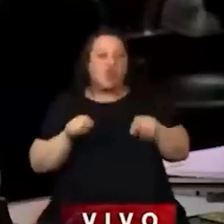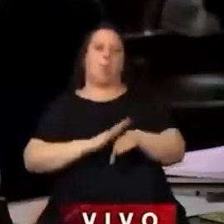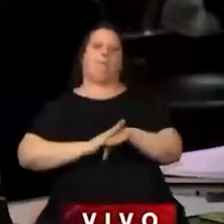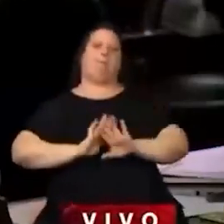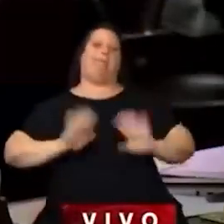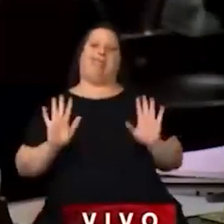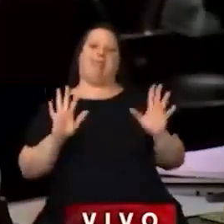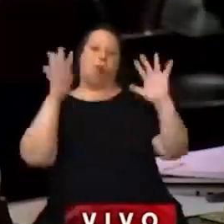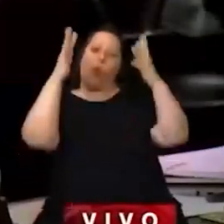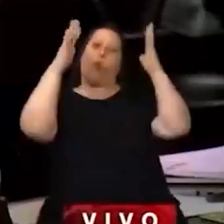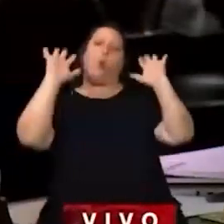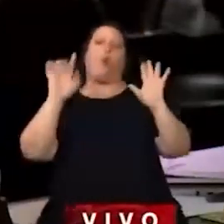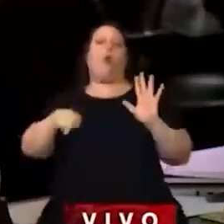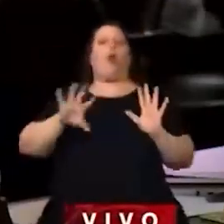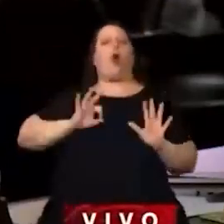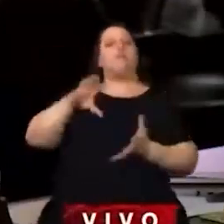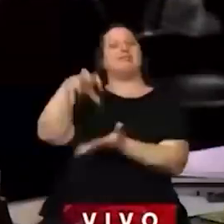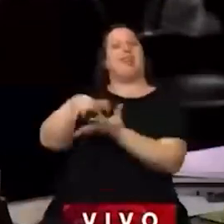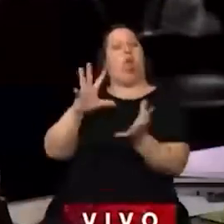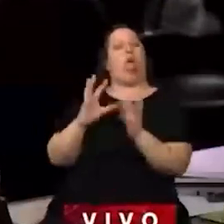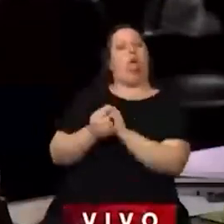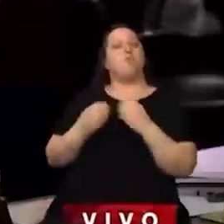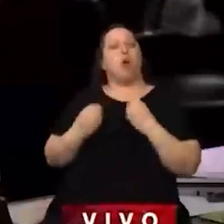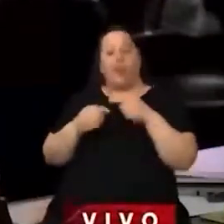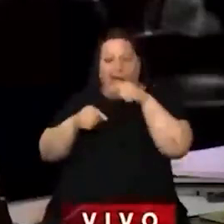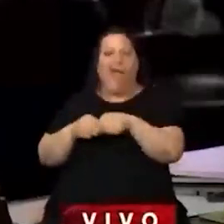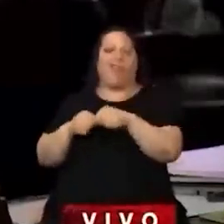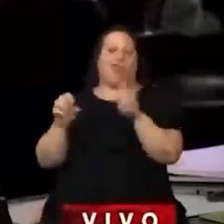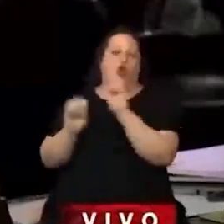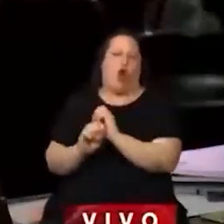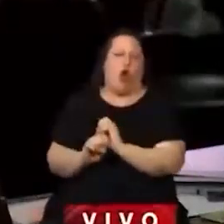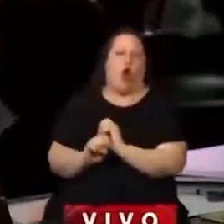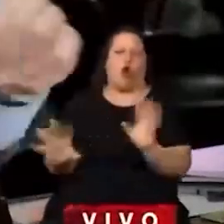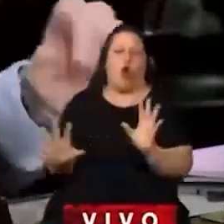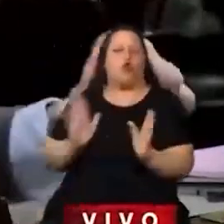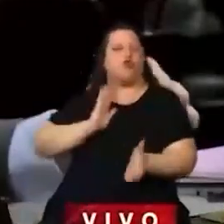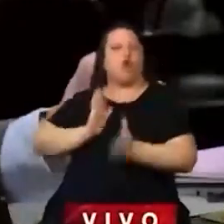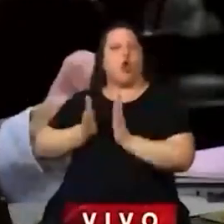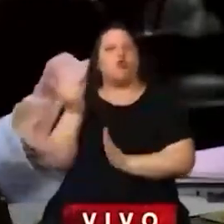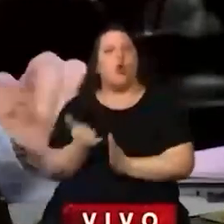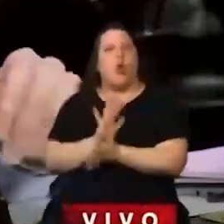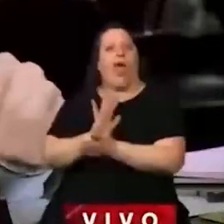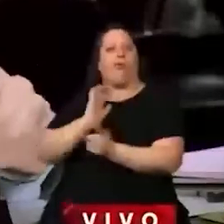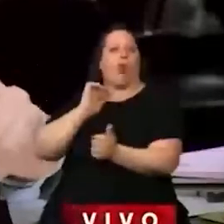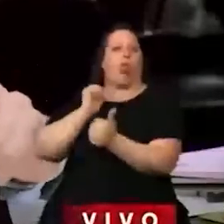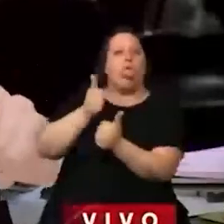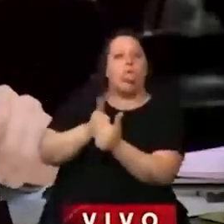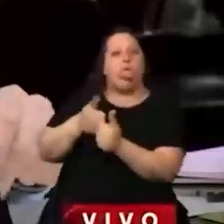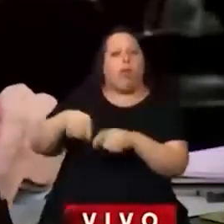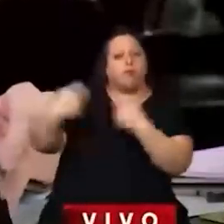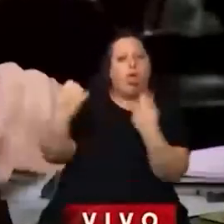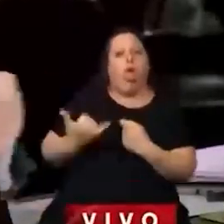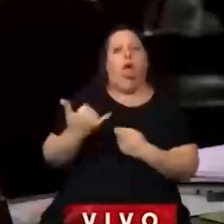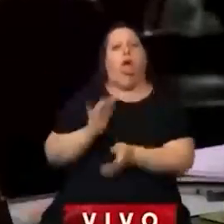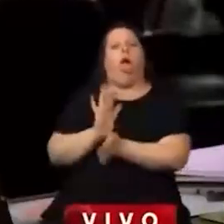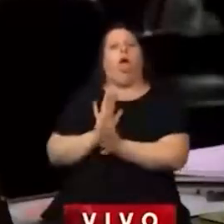hacer, romper las comisarías, porque en ellas se hace el horror, se tortura, se viola. Algún día tendremos